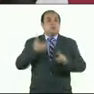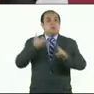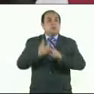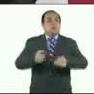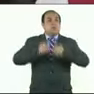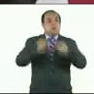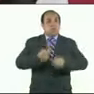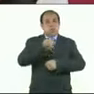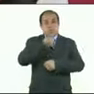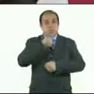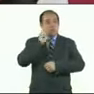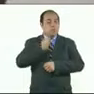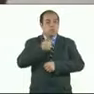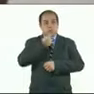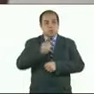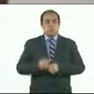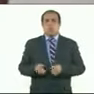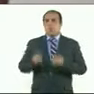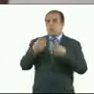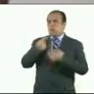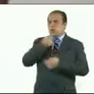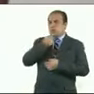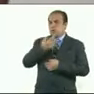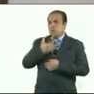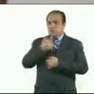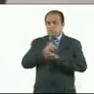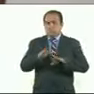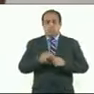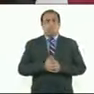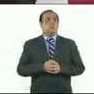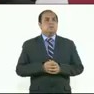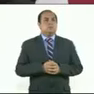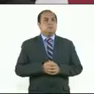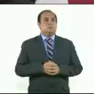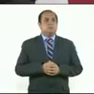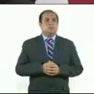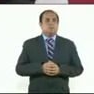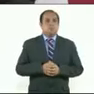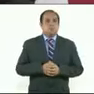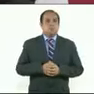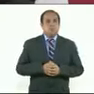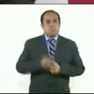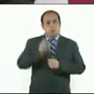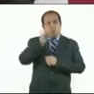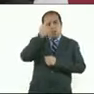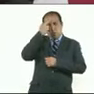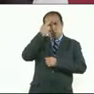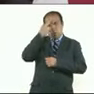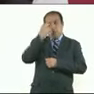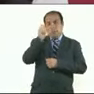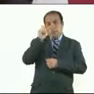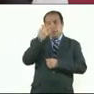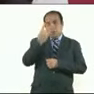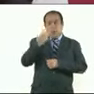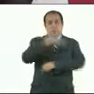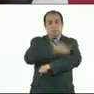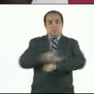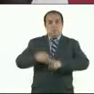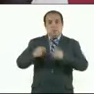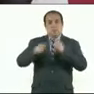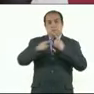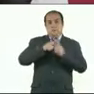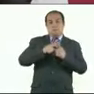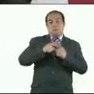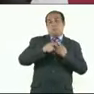niñas y de los niños. ¿Cuántos son los niños? ¿Tendrá el dato? Si no me falla la memoria, de las 22 familias más las 5